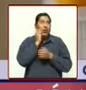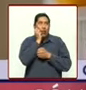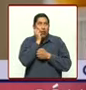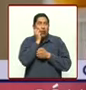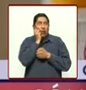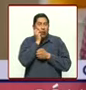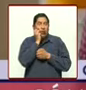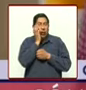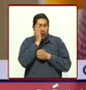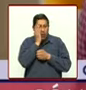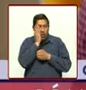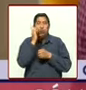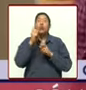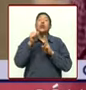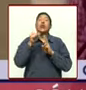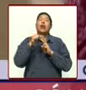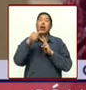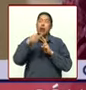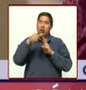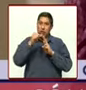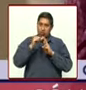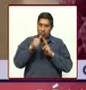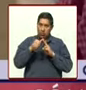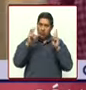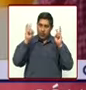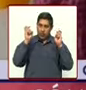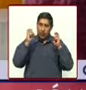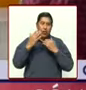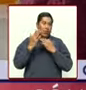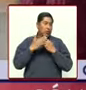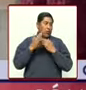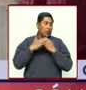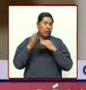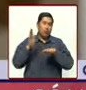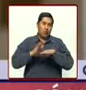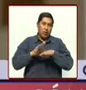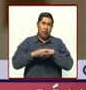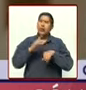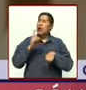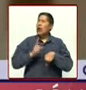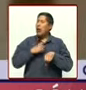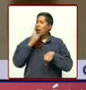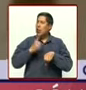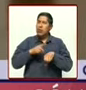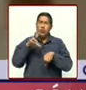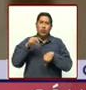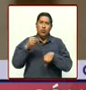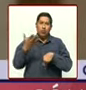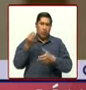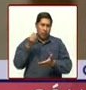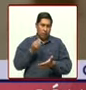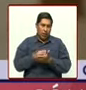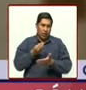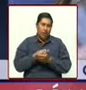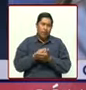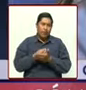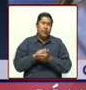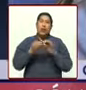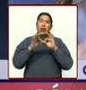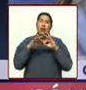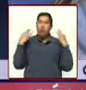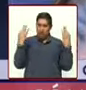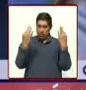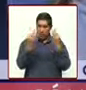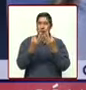una opción para poder usarlo como un tema de prevención, pero a veces no tenemos los recursos. Entonces la familia